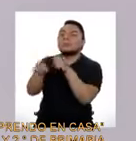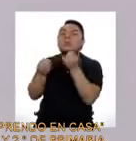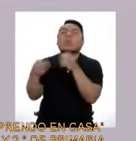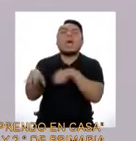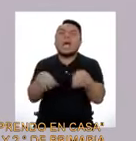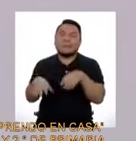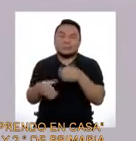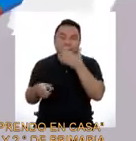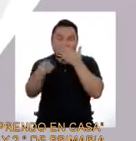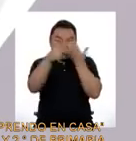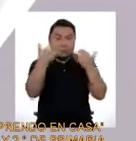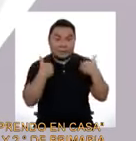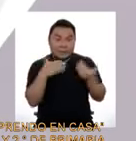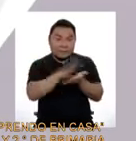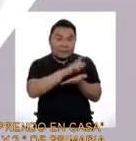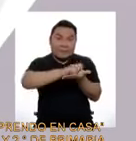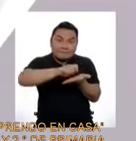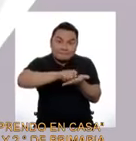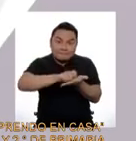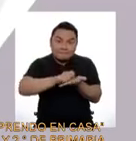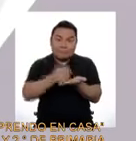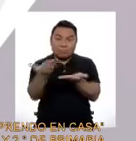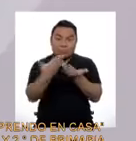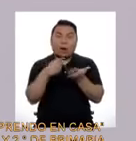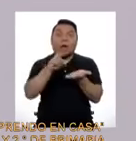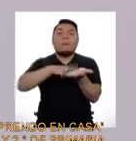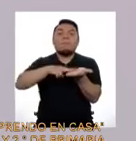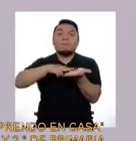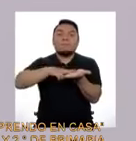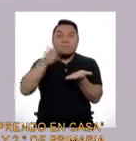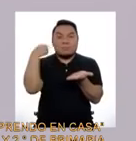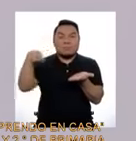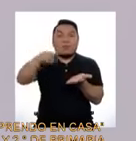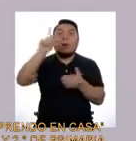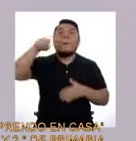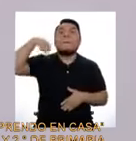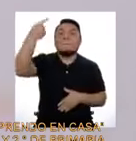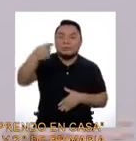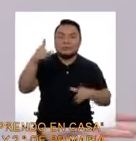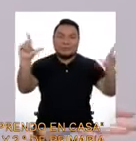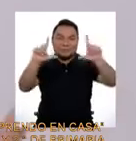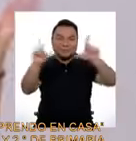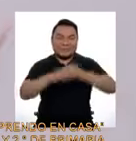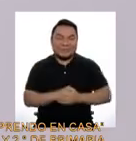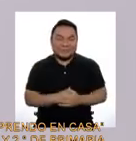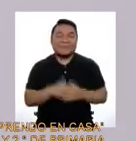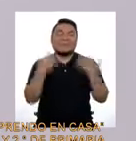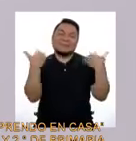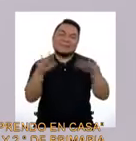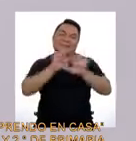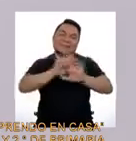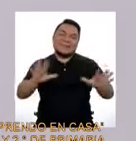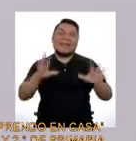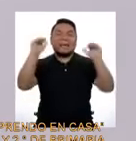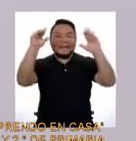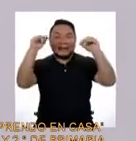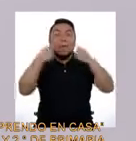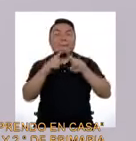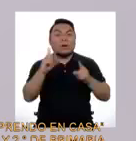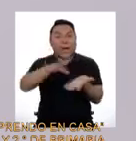Recuerden tener a mano un lápiz, papel y un borrador para nuestro próximo programa. Ahora sí, me despido por hoy, pero